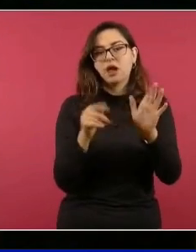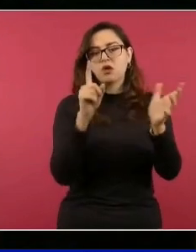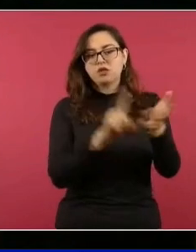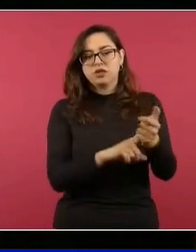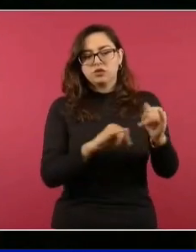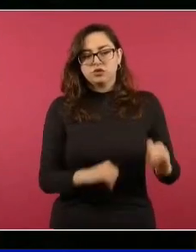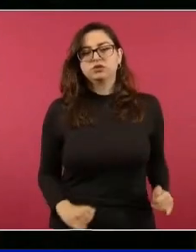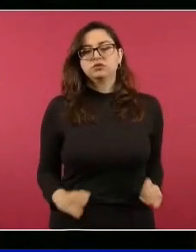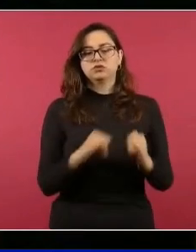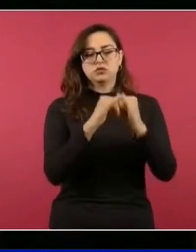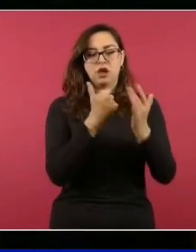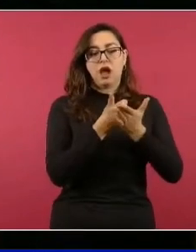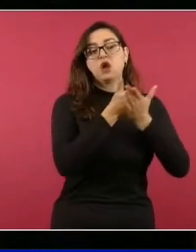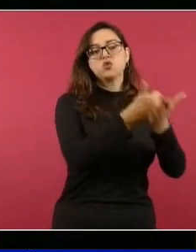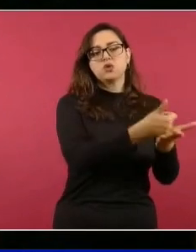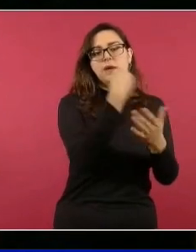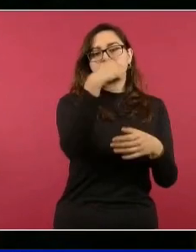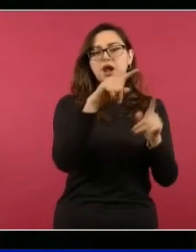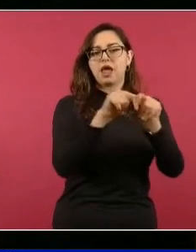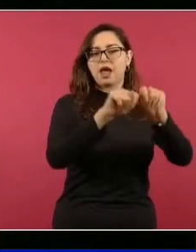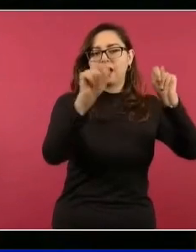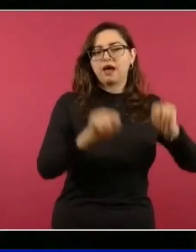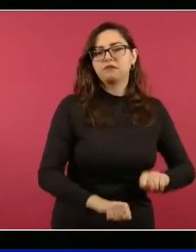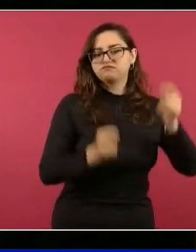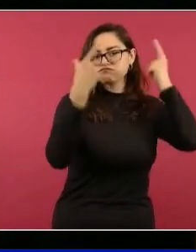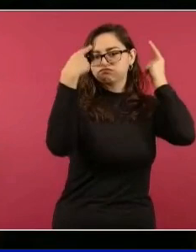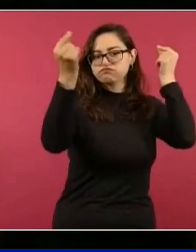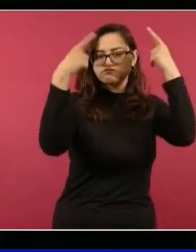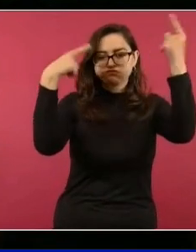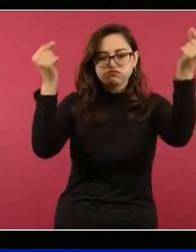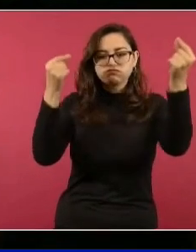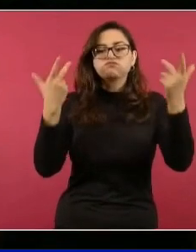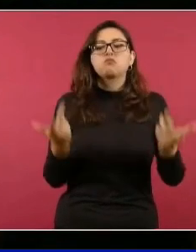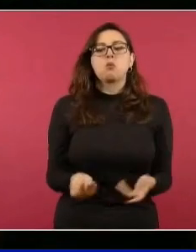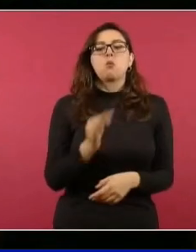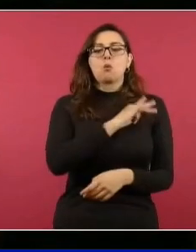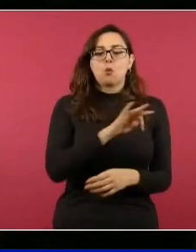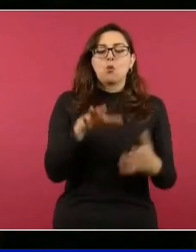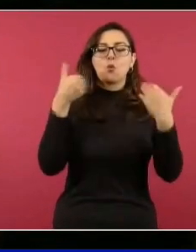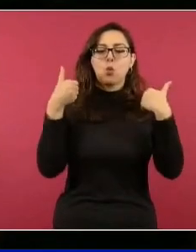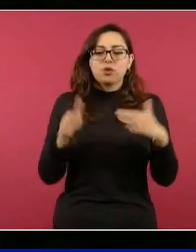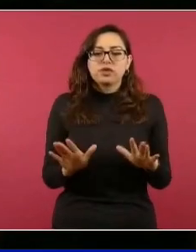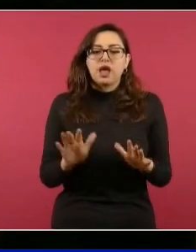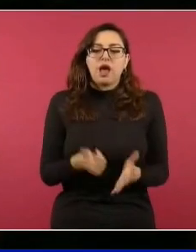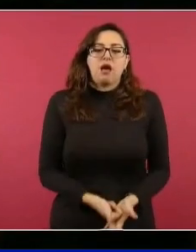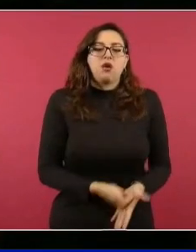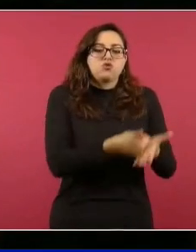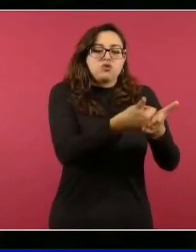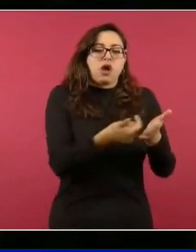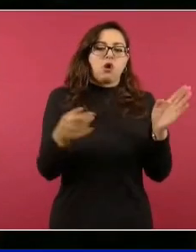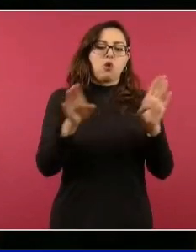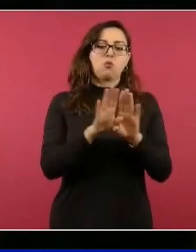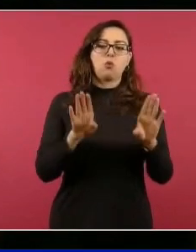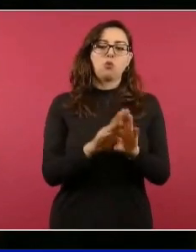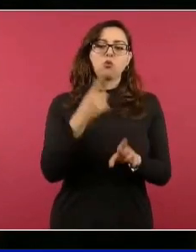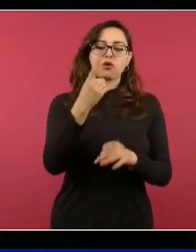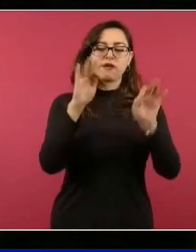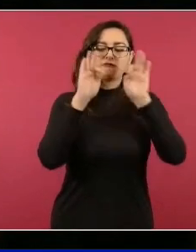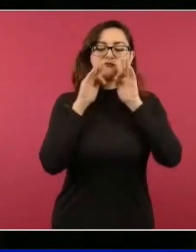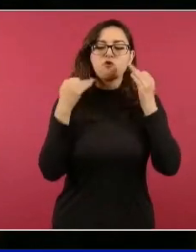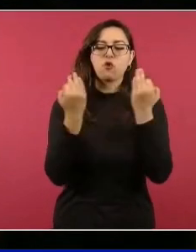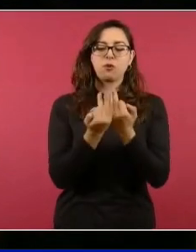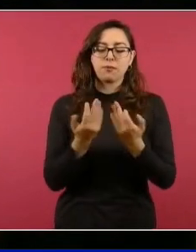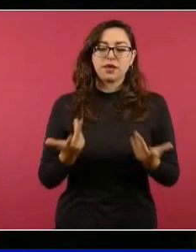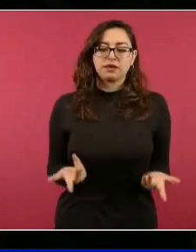instituciones y que ellos al realizar este trabajo fuera una forma de titularse y además